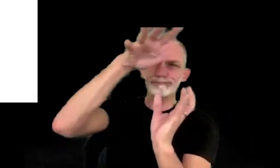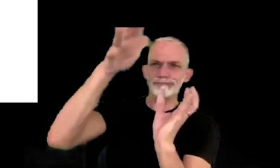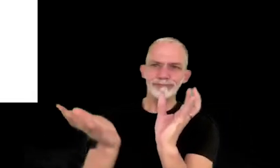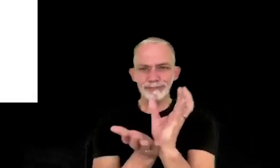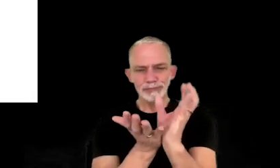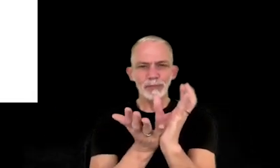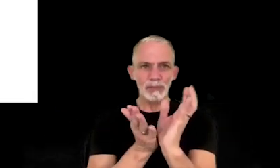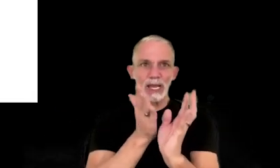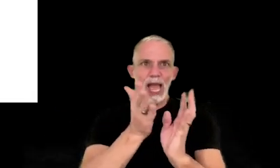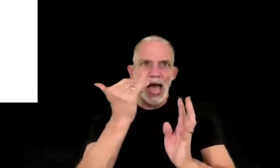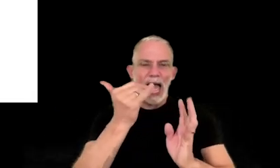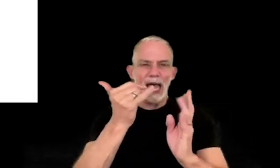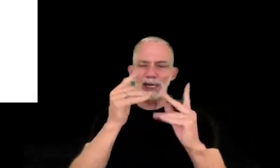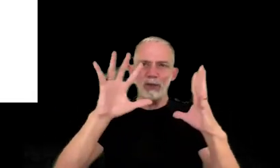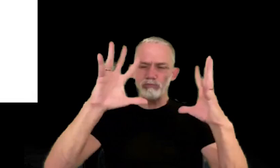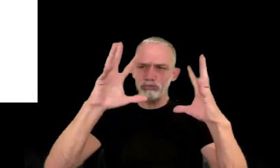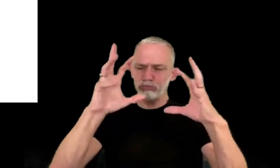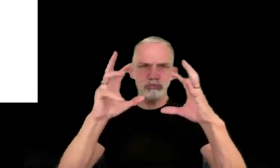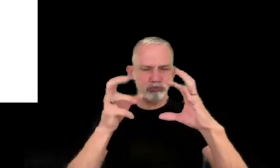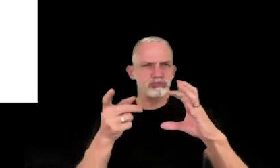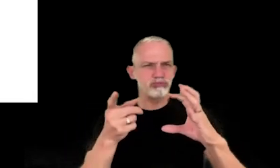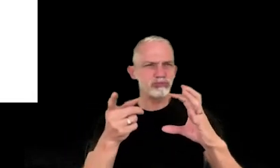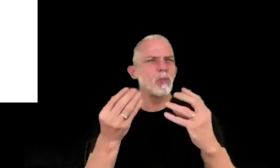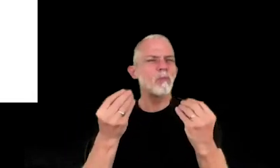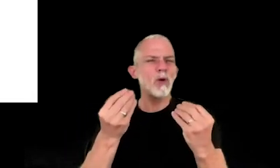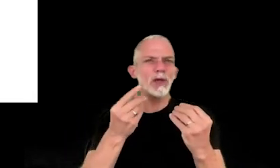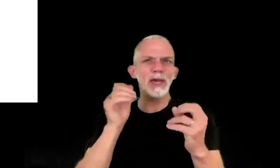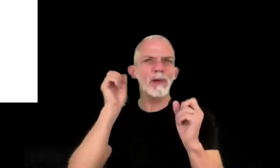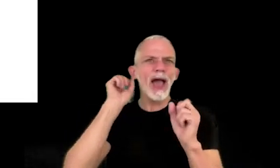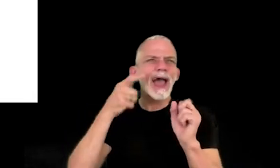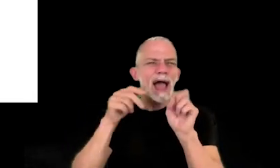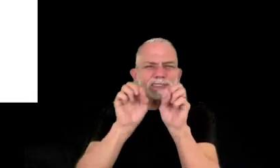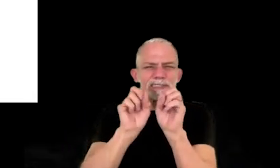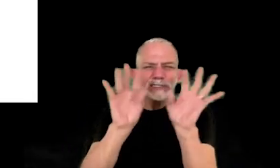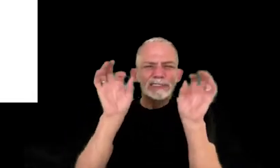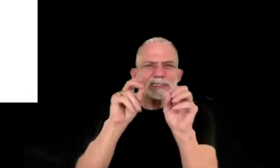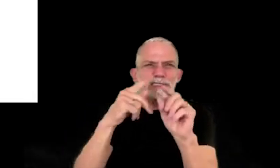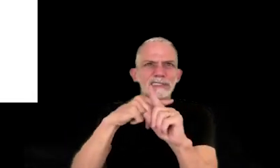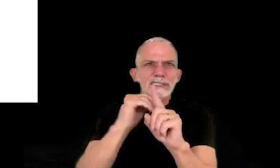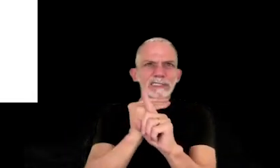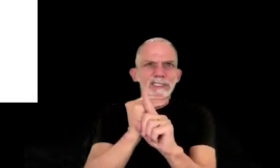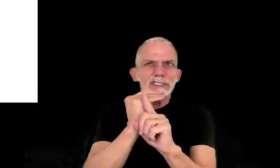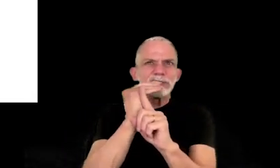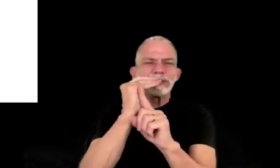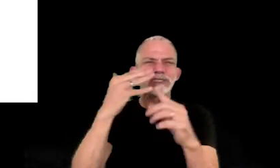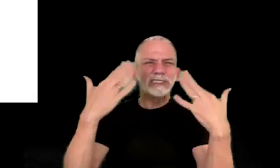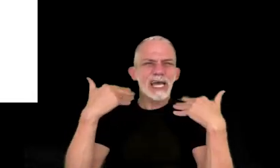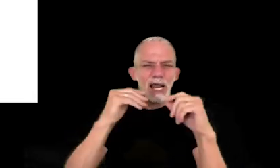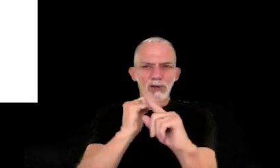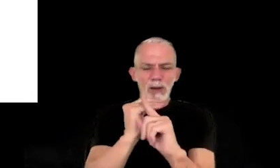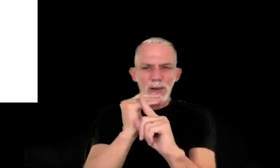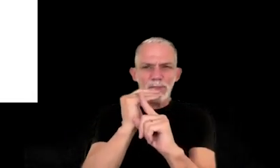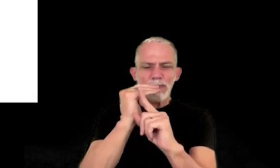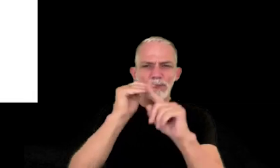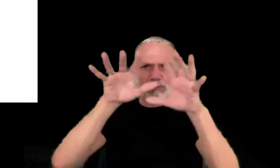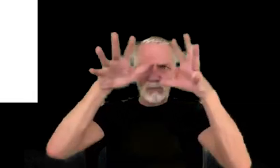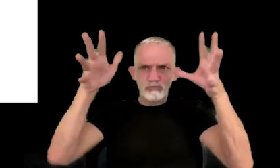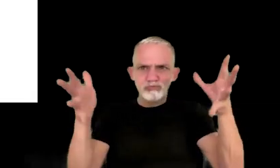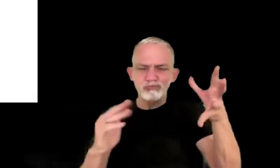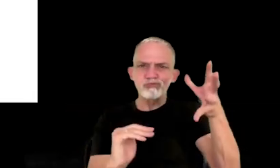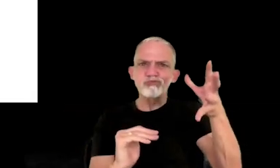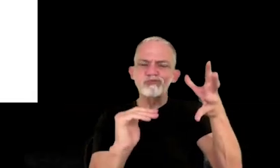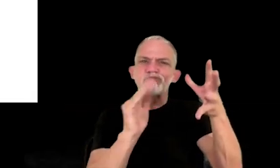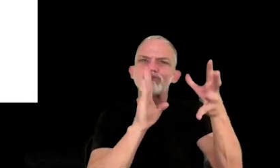se produce un deterioro en el ambiente porque hay un incremento en las temperaturas y ese incremento en las temperaturas va a